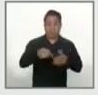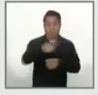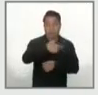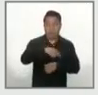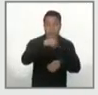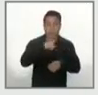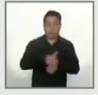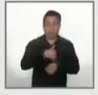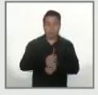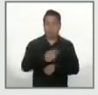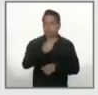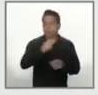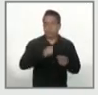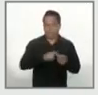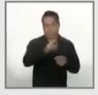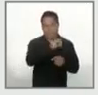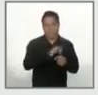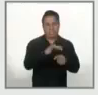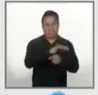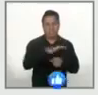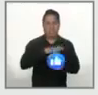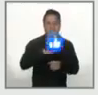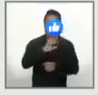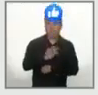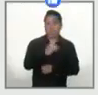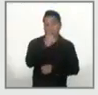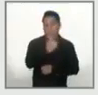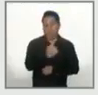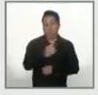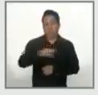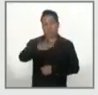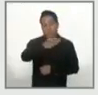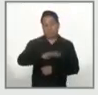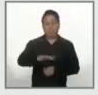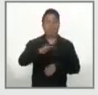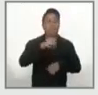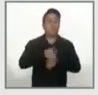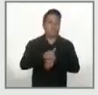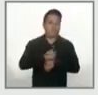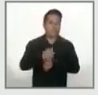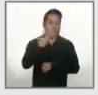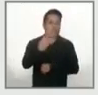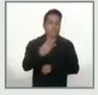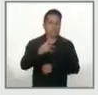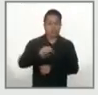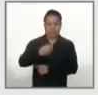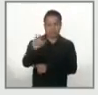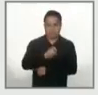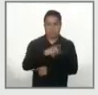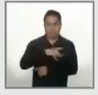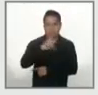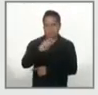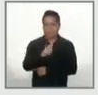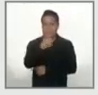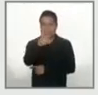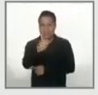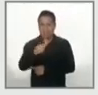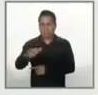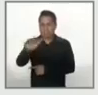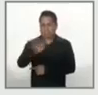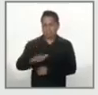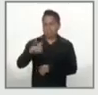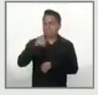jurisdicción sanitaria número 2, Istmo, tiene 41, la jurisdicción sanitaria número 3, Tuxtepec, 26,